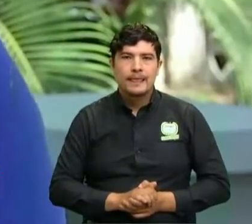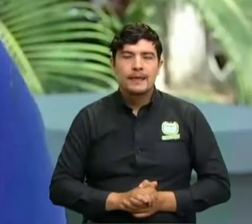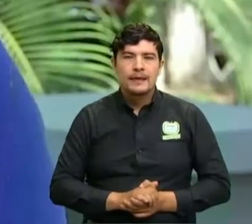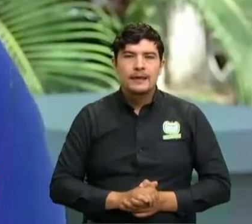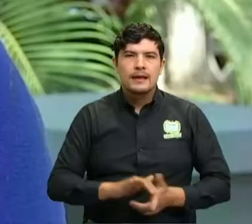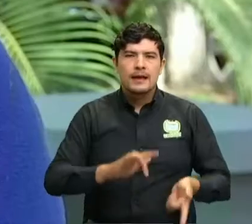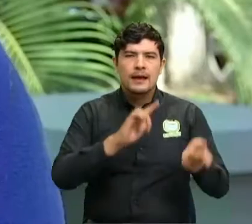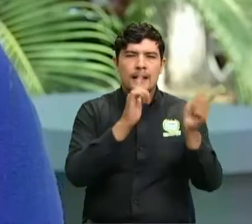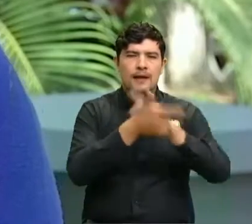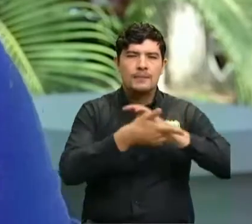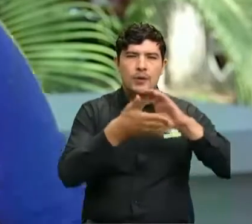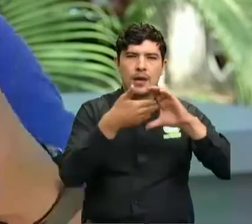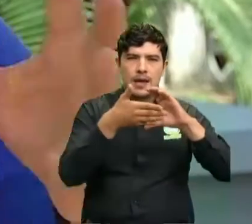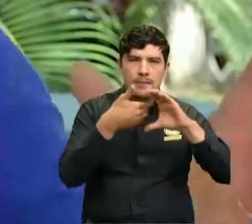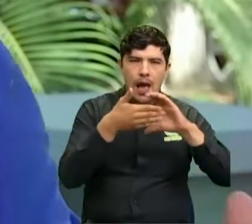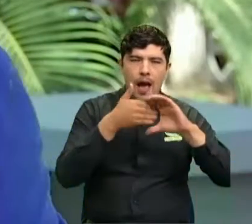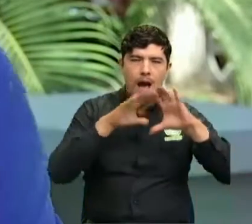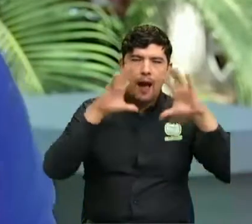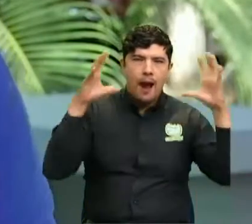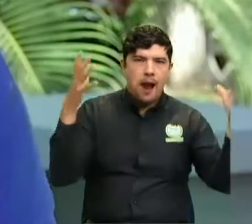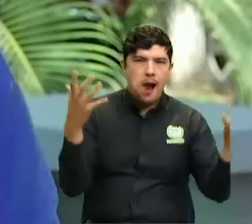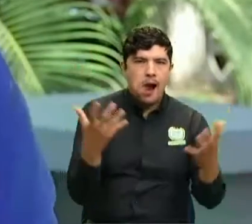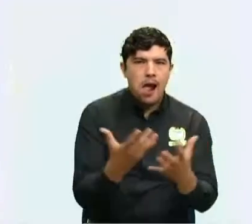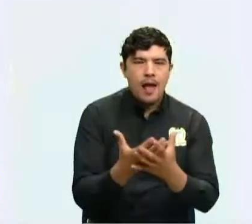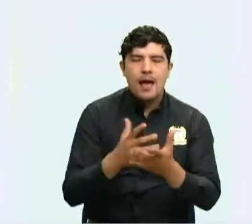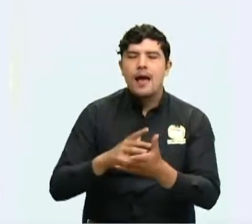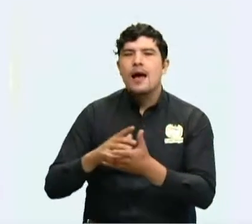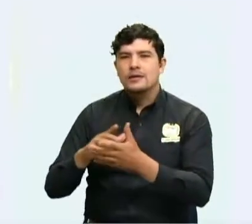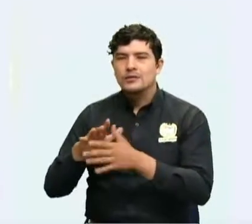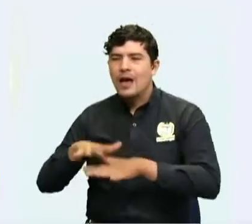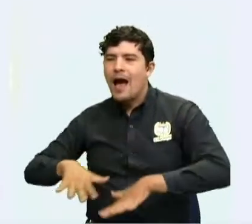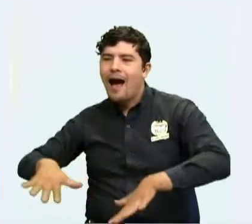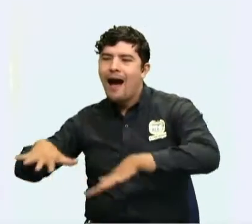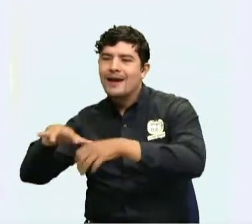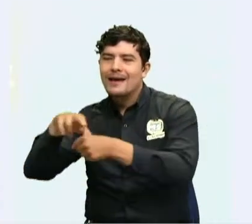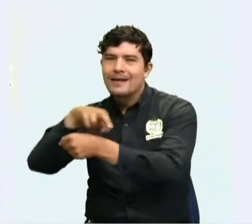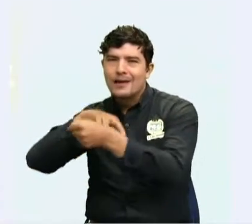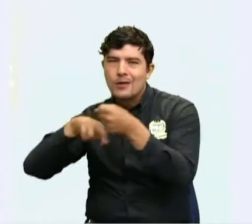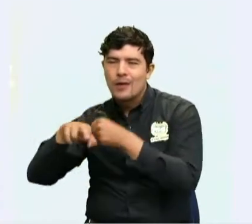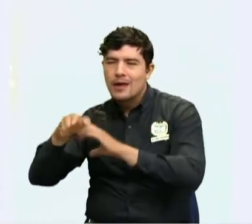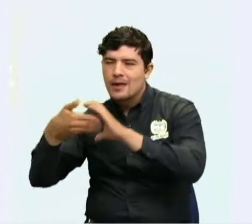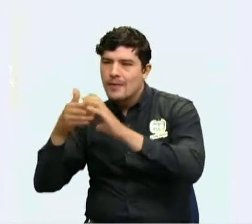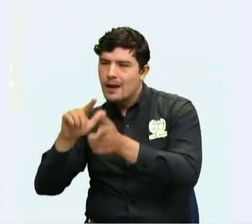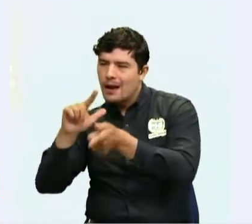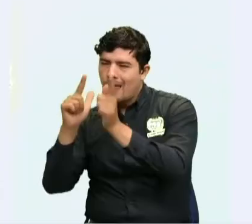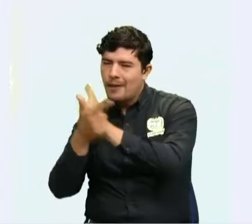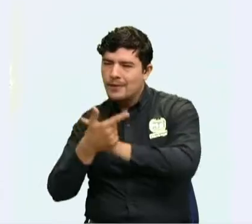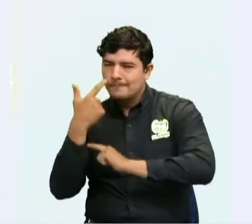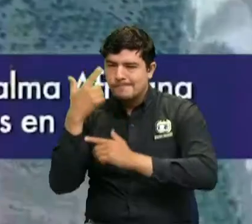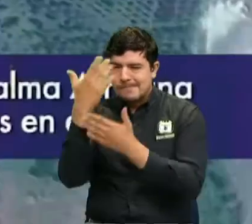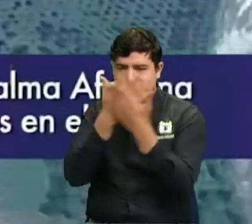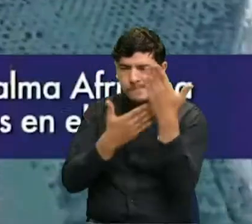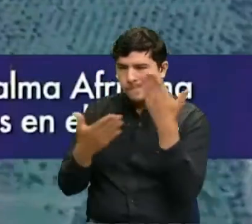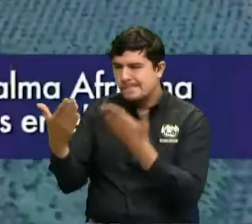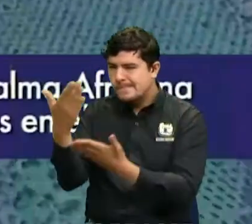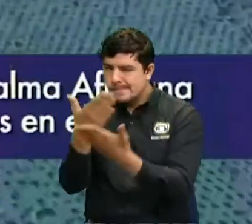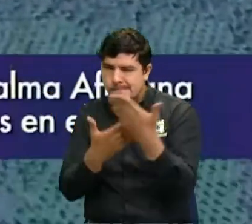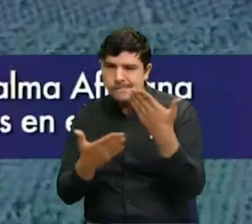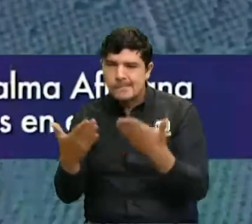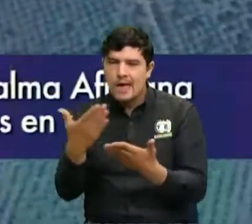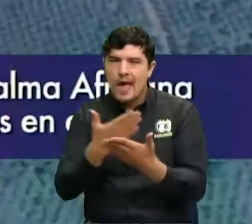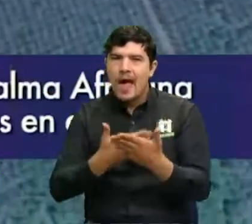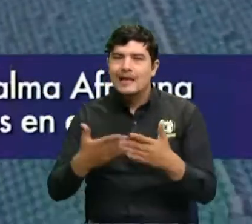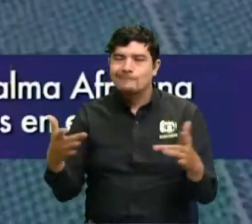niño-niña. Entonces teníamos que correlacionar todo esto, entonces nos dimos cuenta que el proyecto era de gran envergadura y se volvió un proyecto